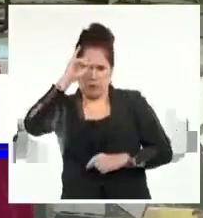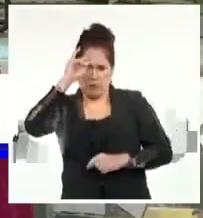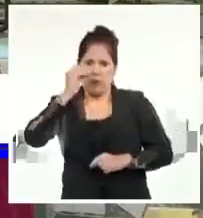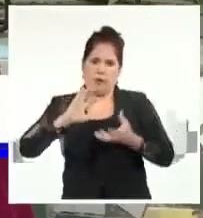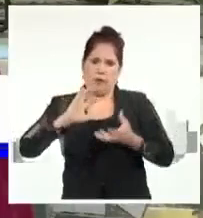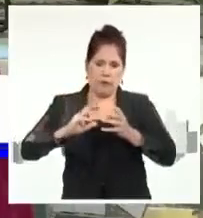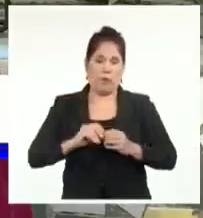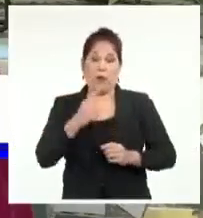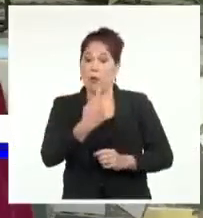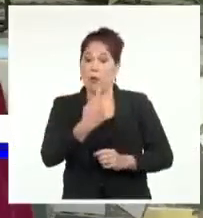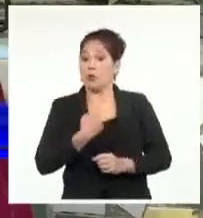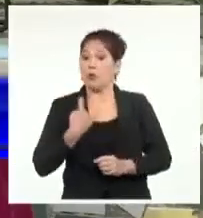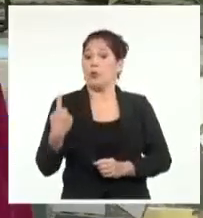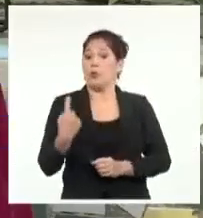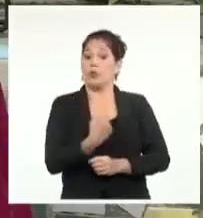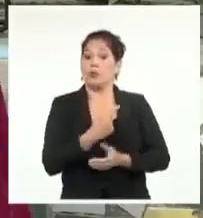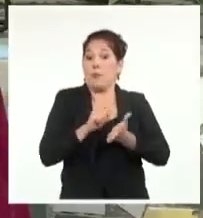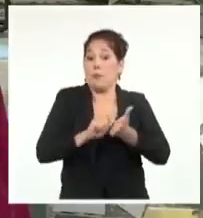Si nosotros